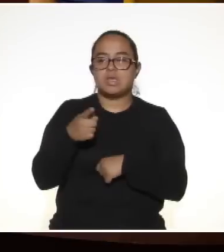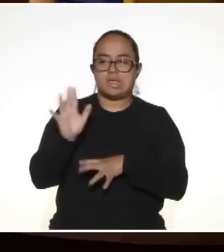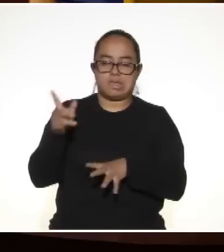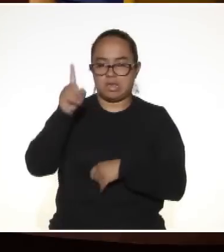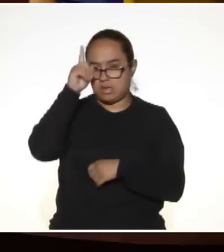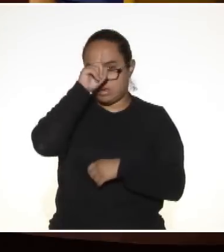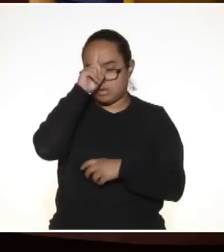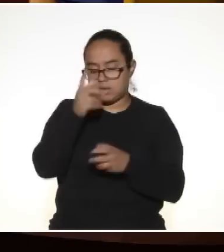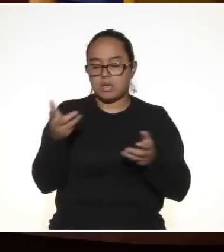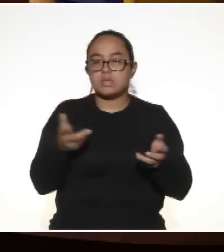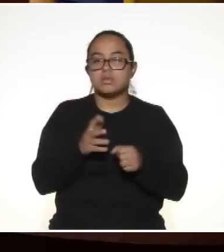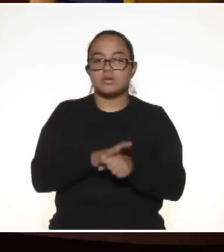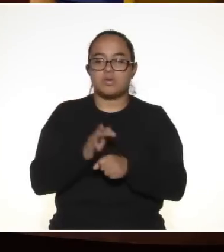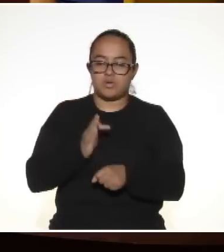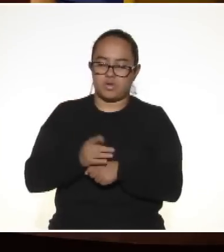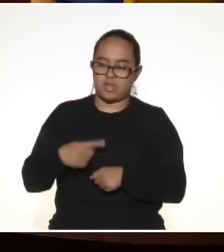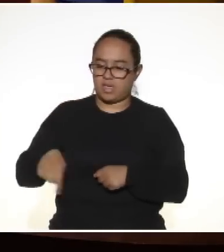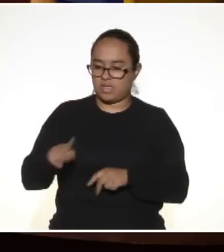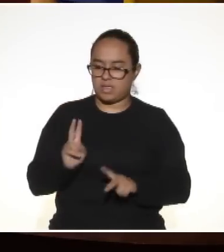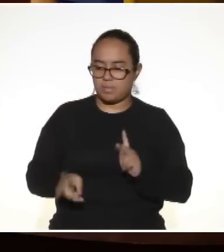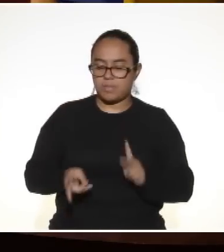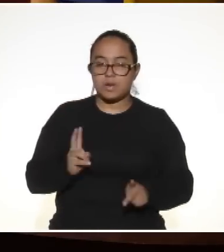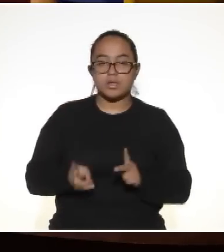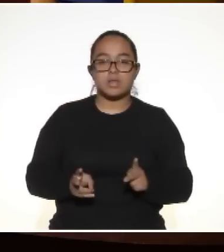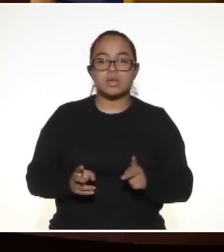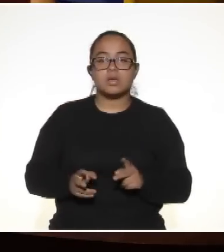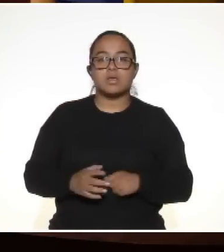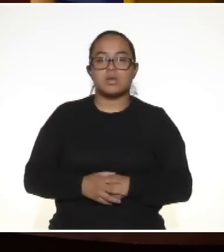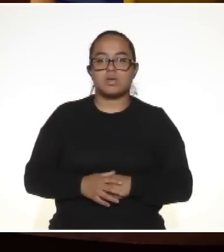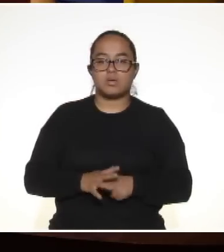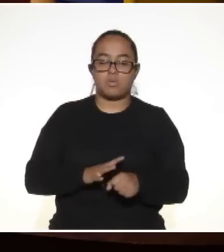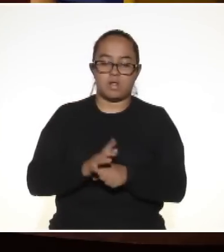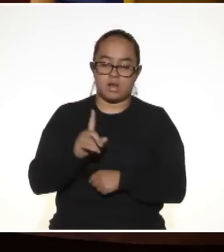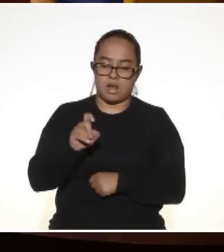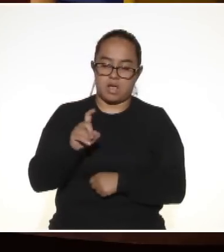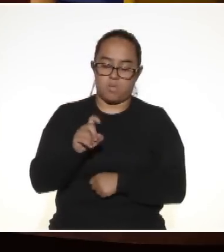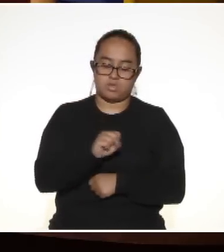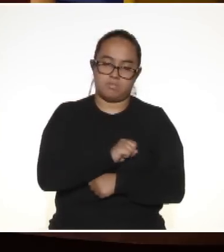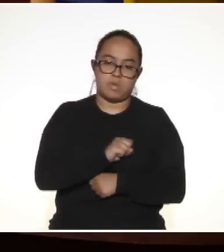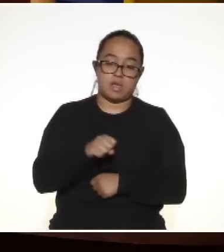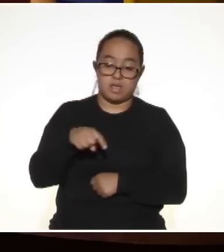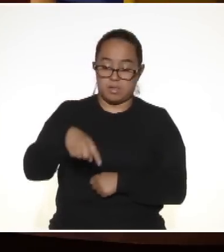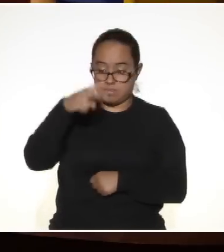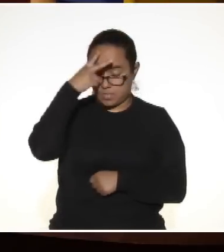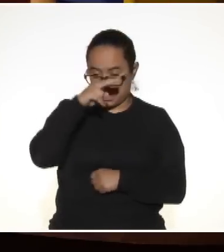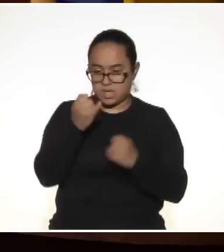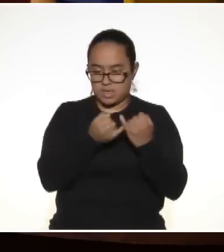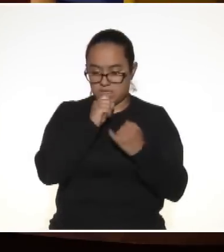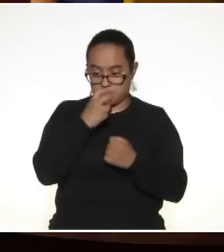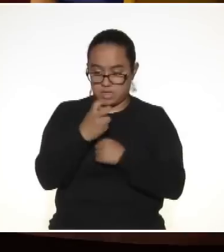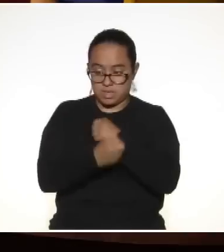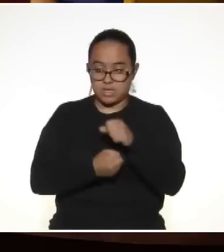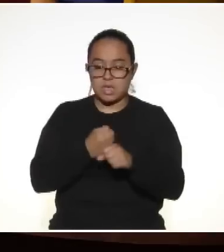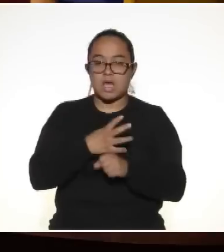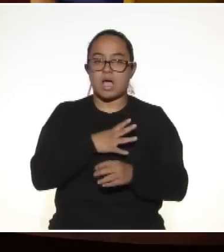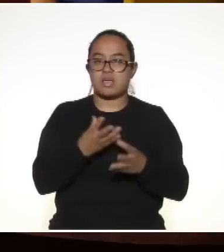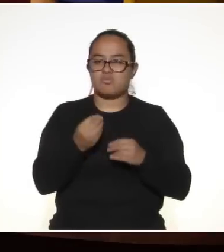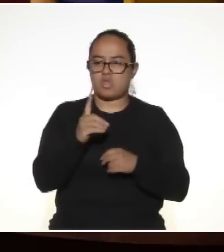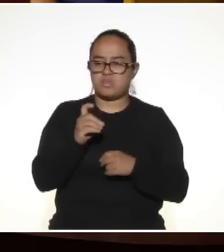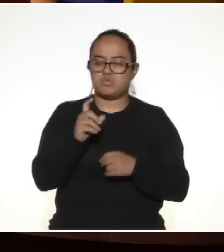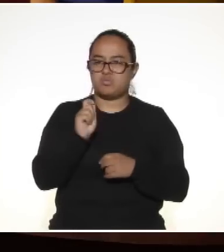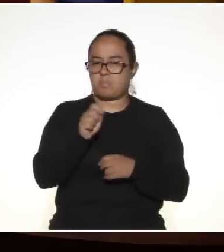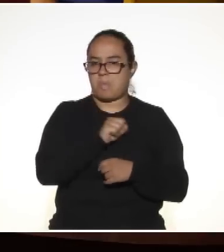hacer. Inclusive estábamos platicando ahorita sobre las aguamalas, que también en nuestro país y en cierta época del año hay muchísimas.